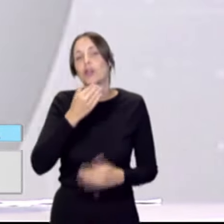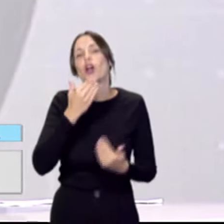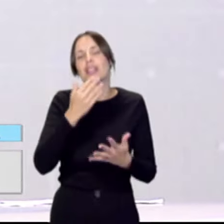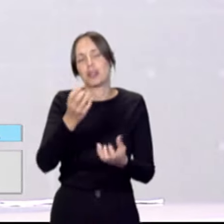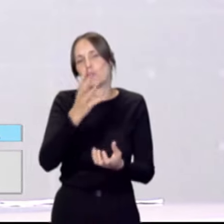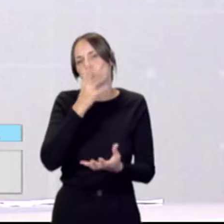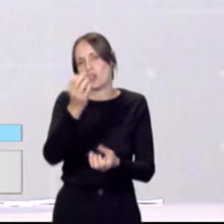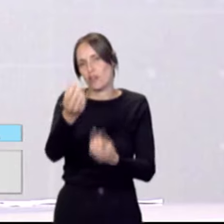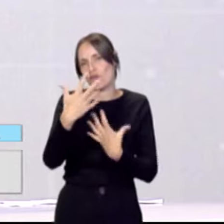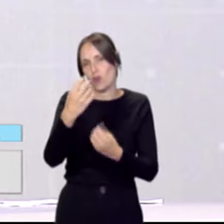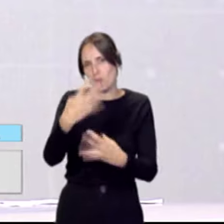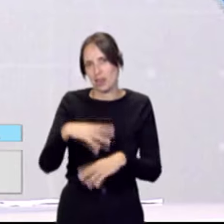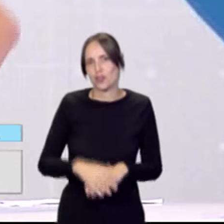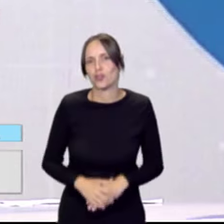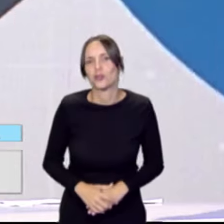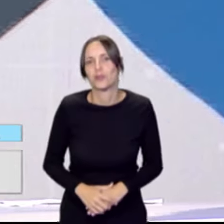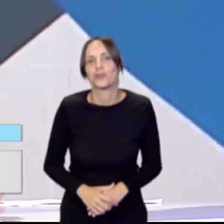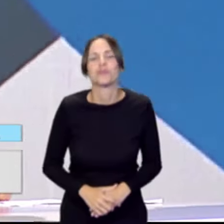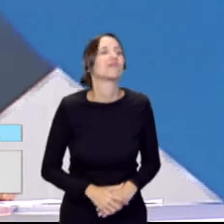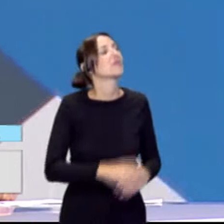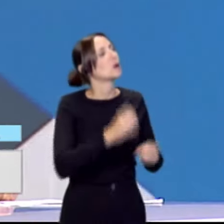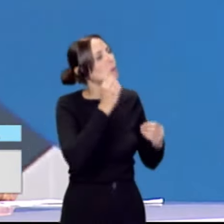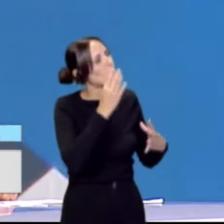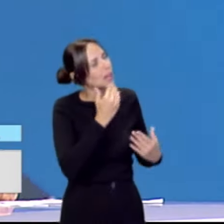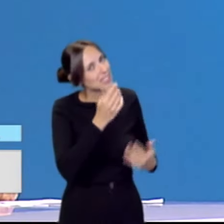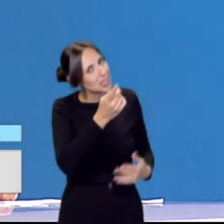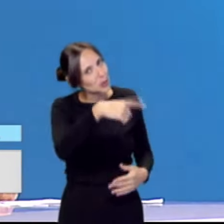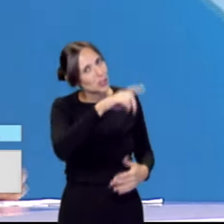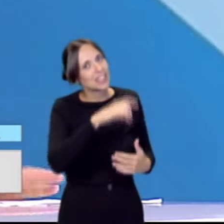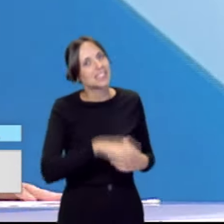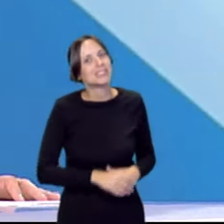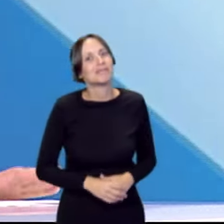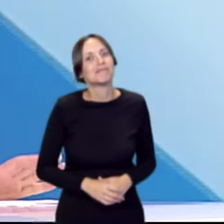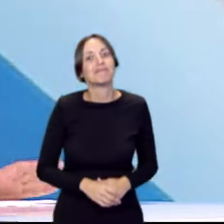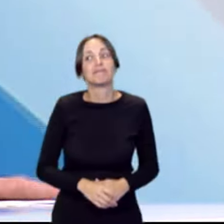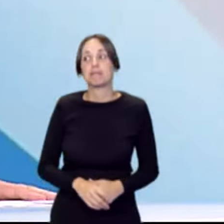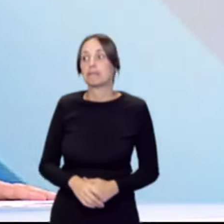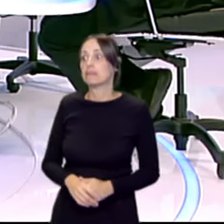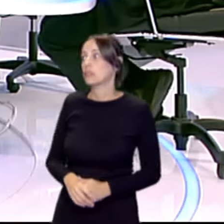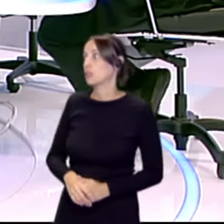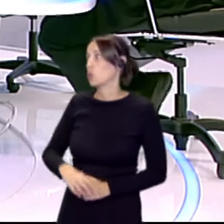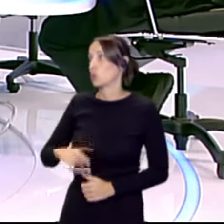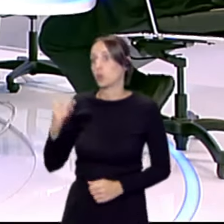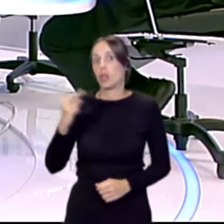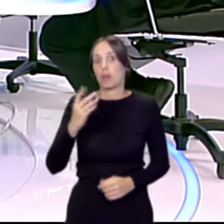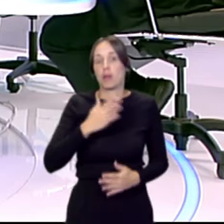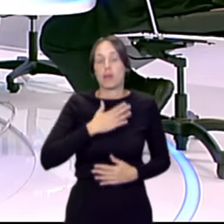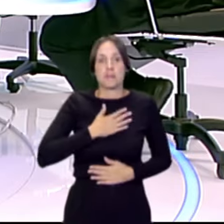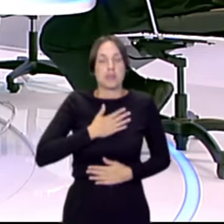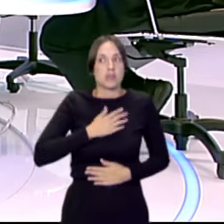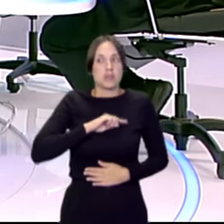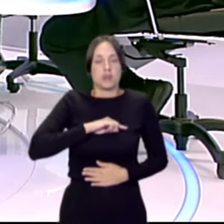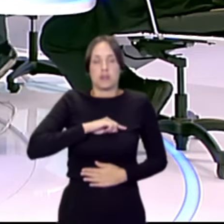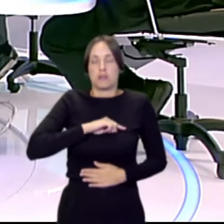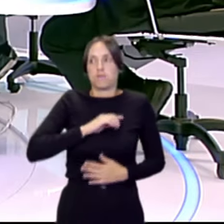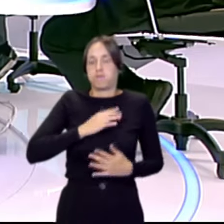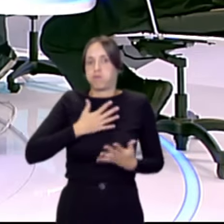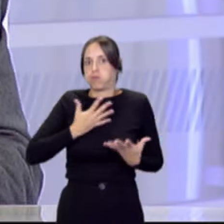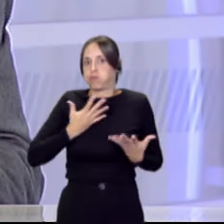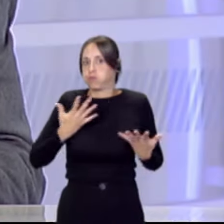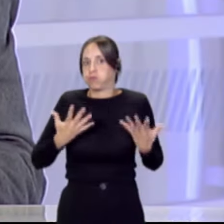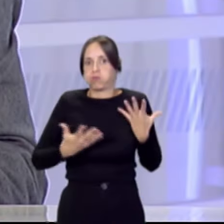Muchas gracias. Muy bien, gracias a ustedes. Bueno, yo no sé a ustedes, pero a mí sí se me parte el corazón viendo pues que eso, que hay familiares,